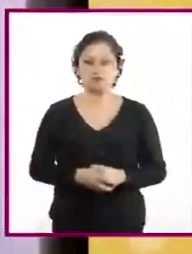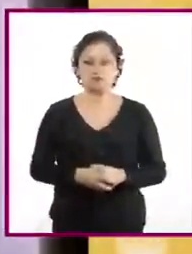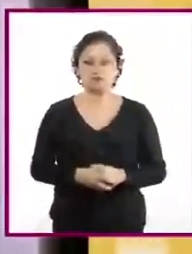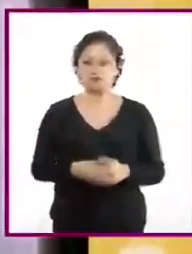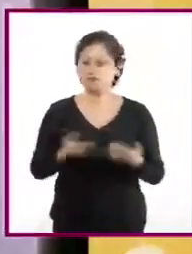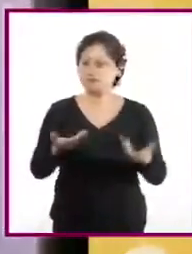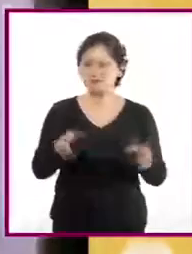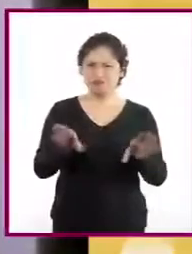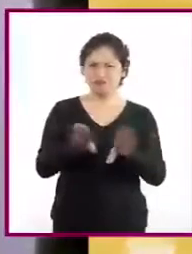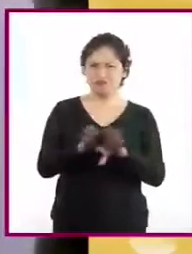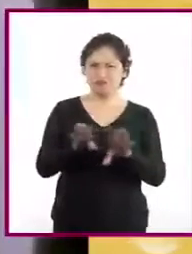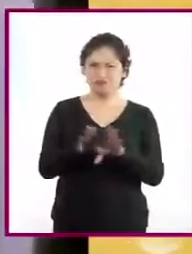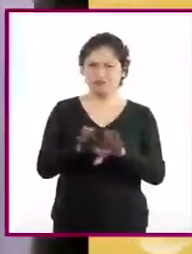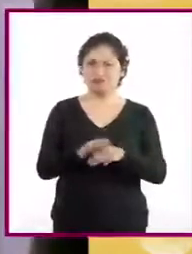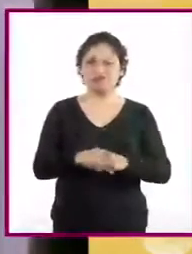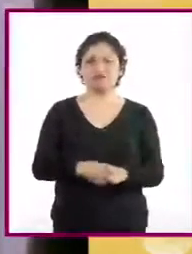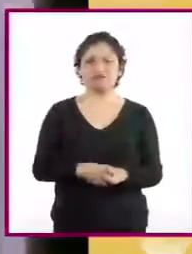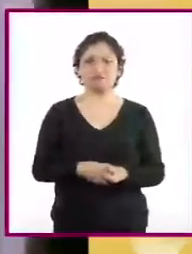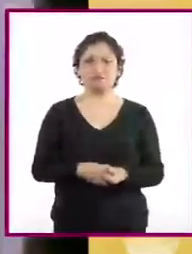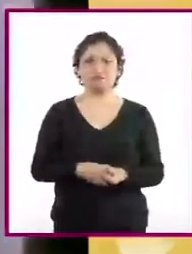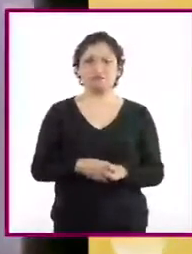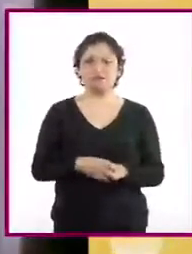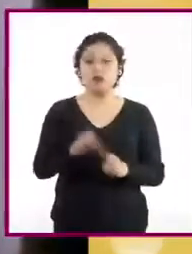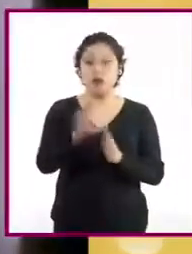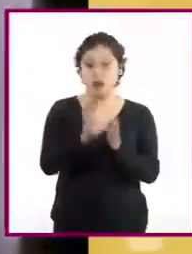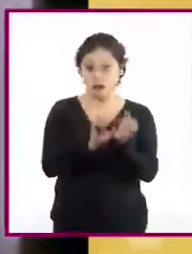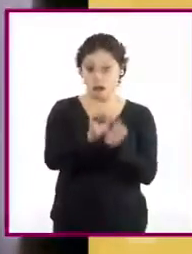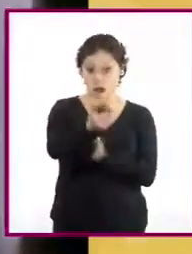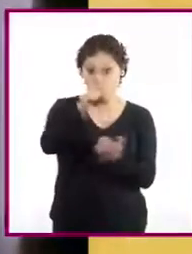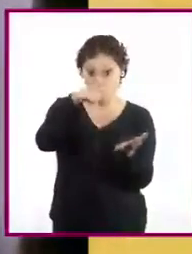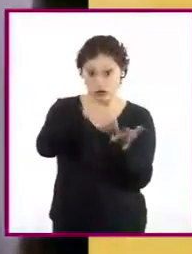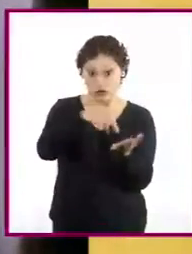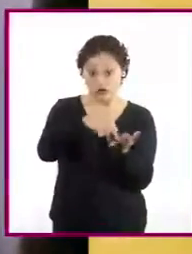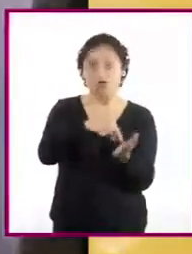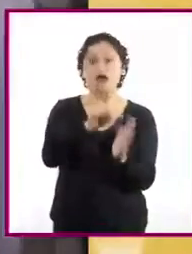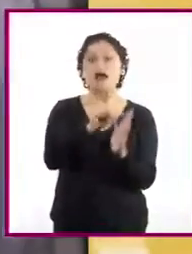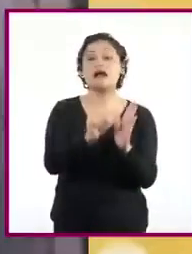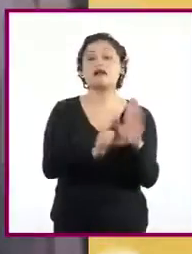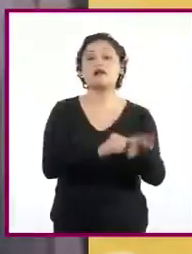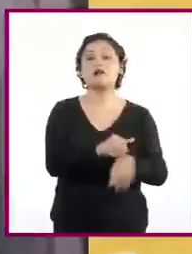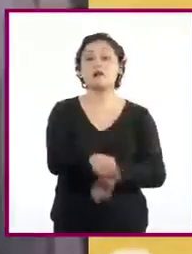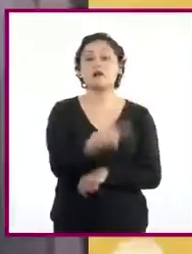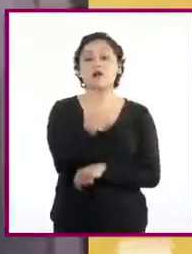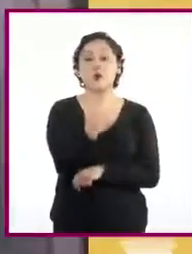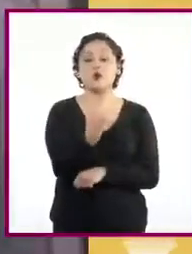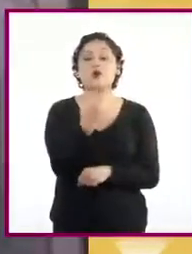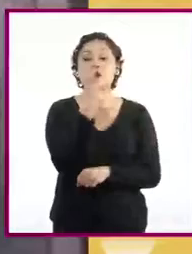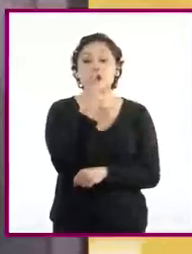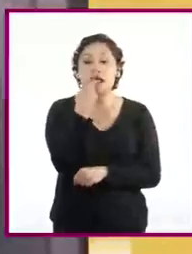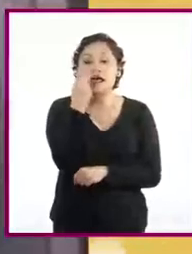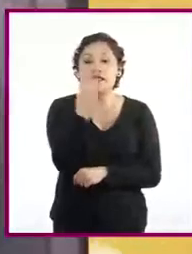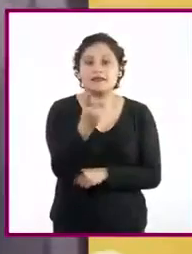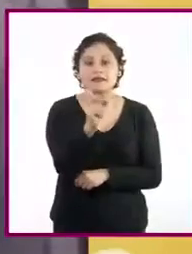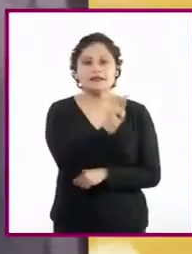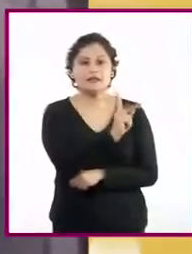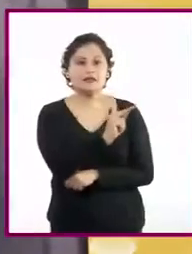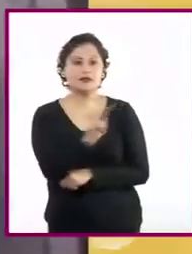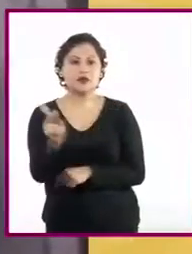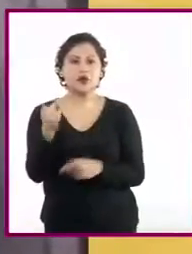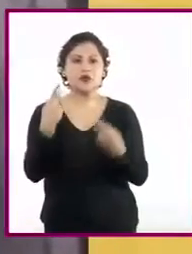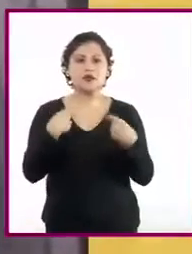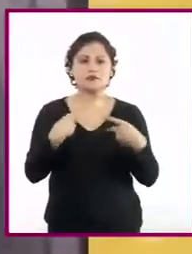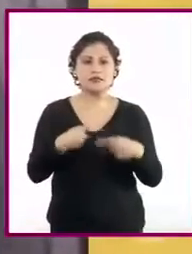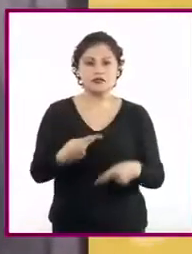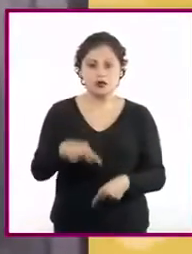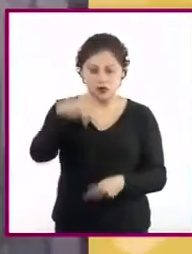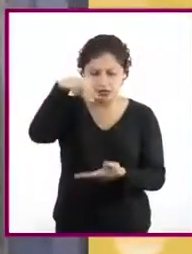Esto quiere decir que el primer artículo de nuestra Constitución dice que todo individuo que esté en nuestro territorio tendrá